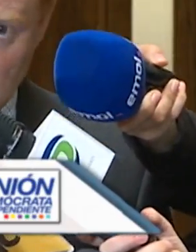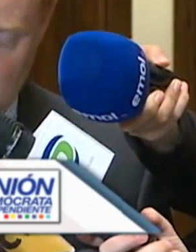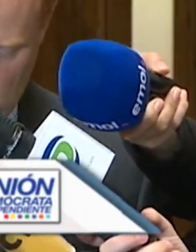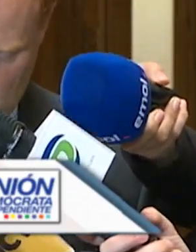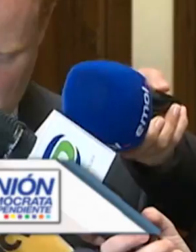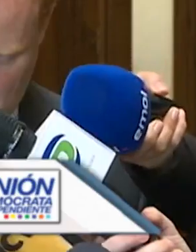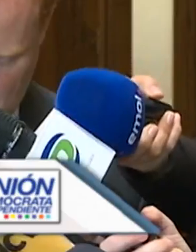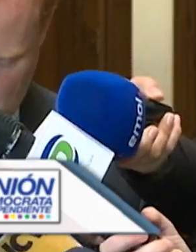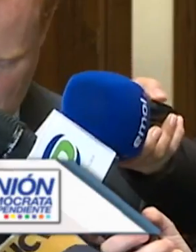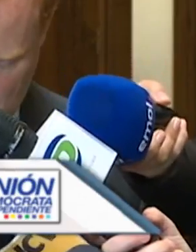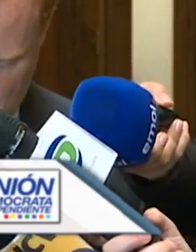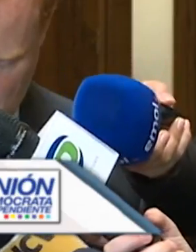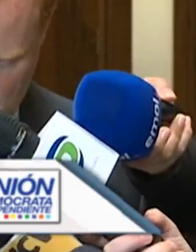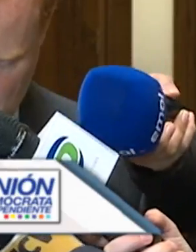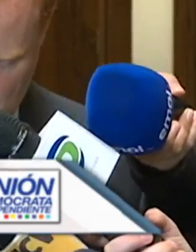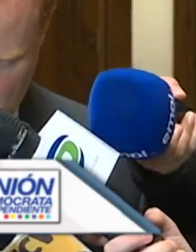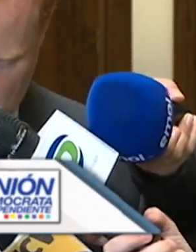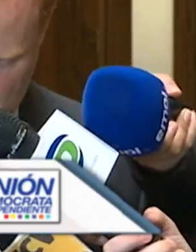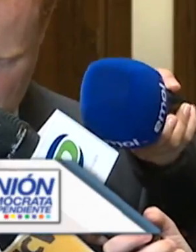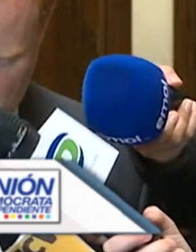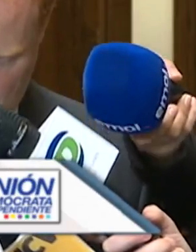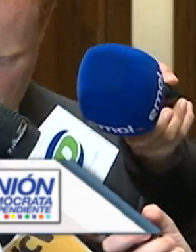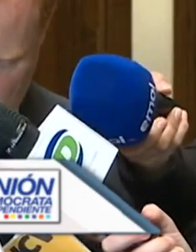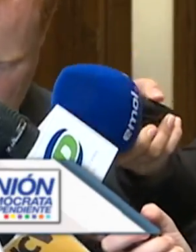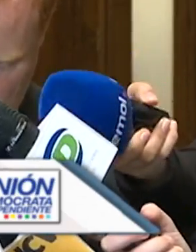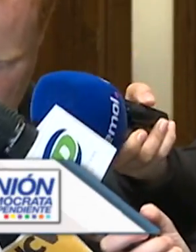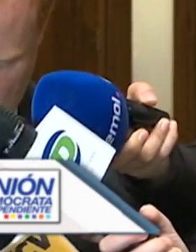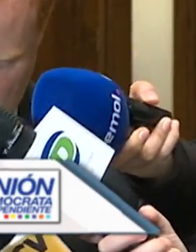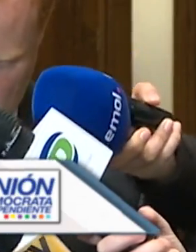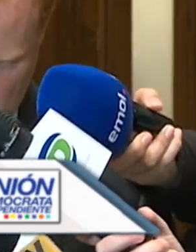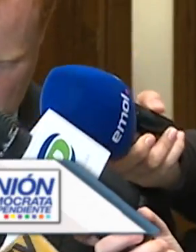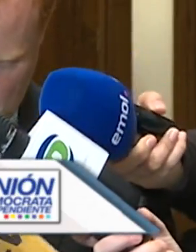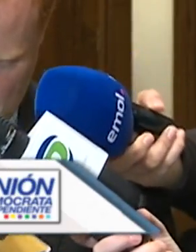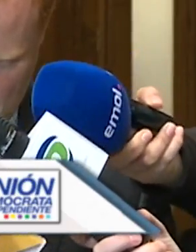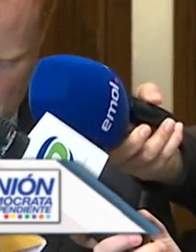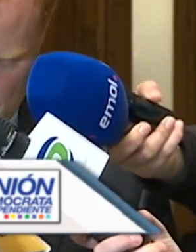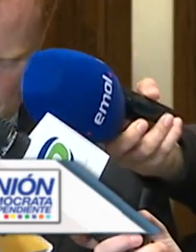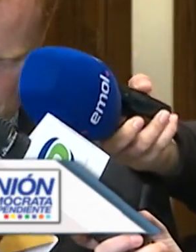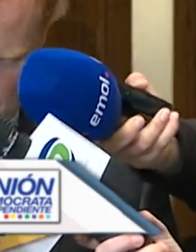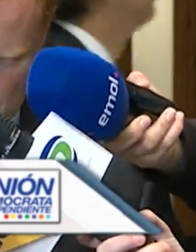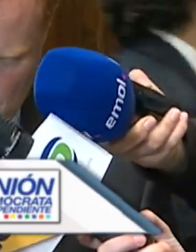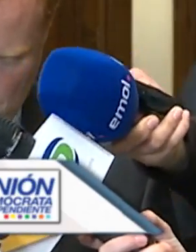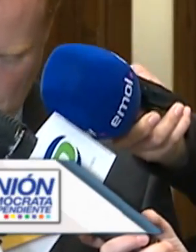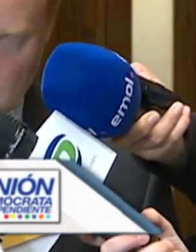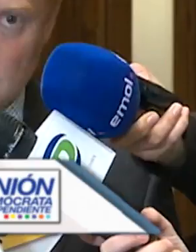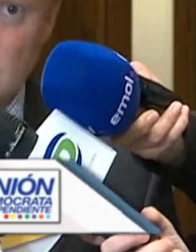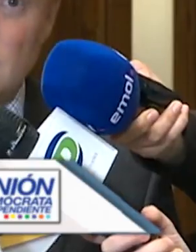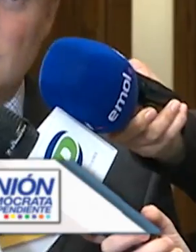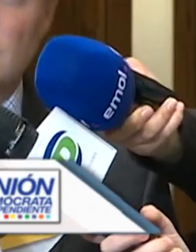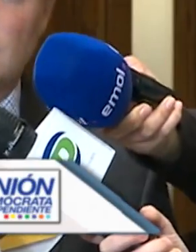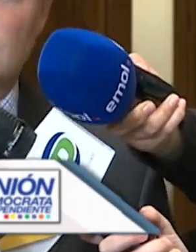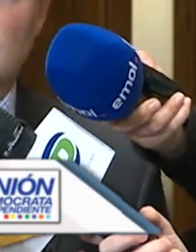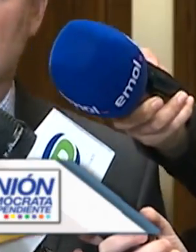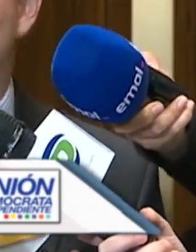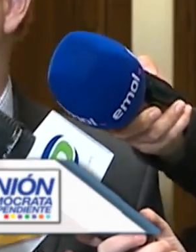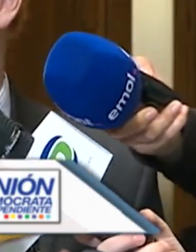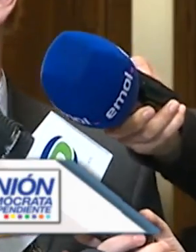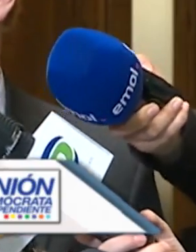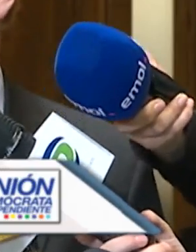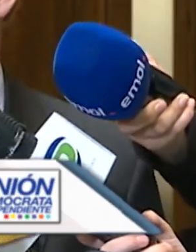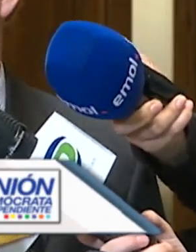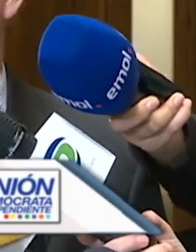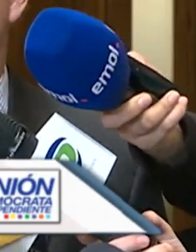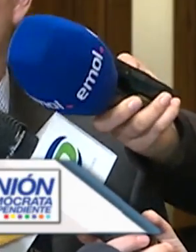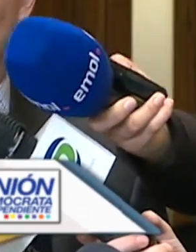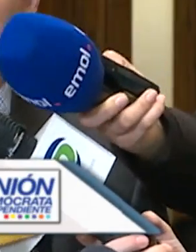hacia arriba es decir si eran 34 minutos te cobraban 40 ya no se puede siempre va a ser hacia baja es decir en beneficio del consumidor en